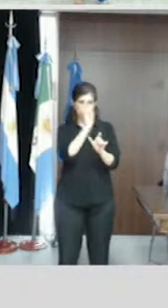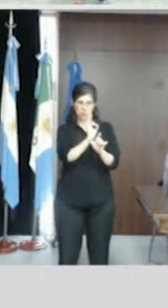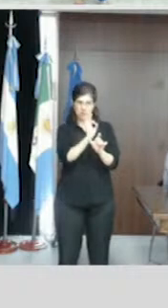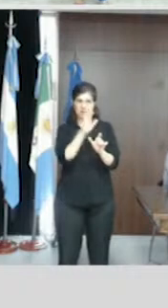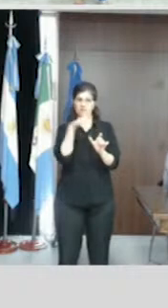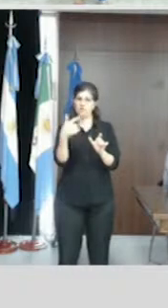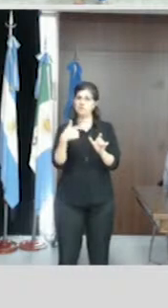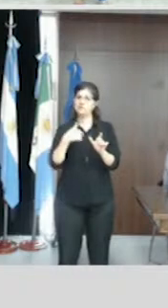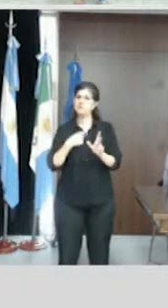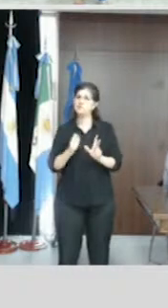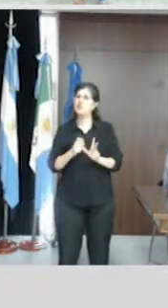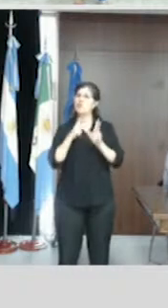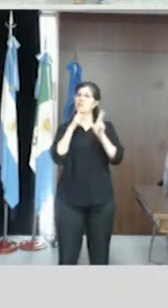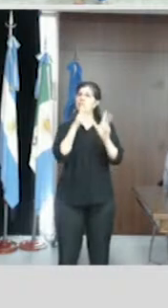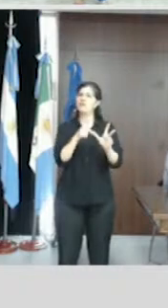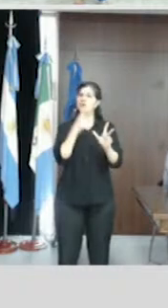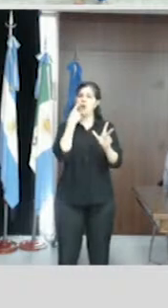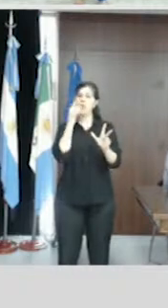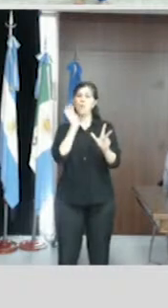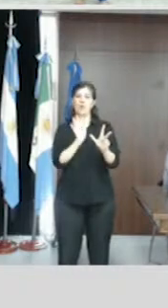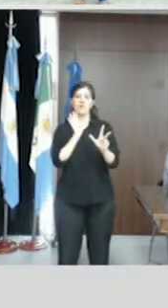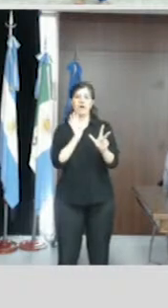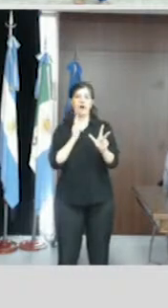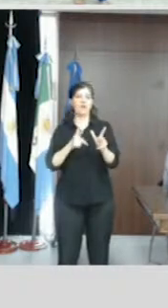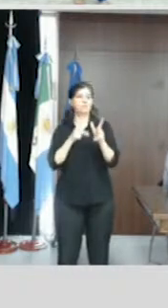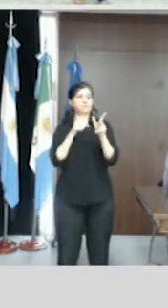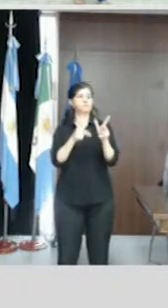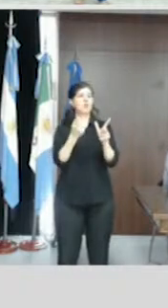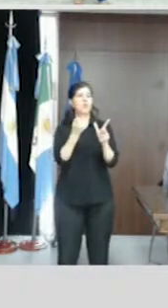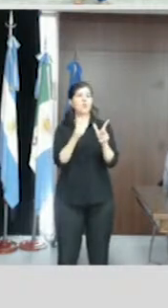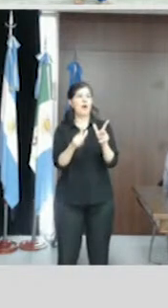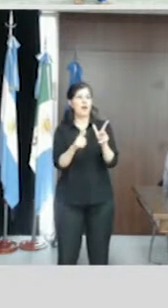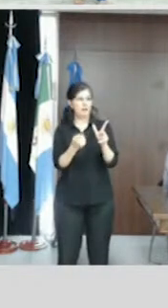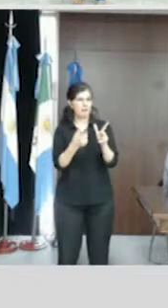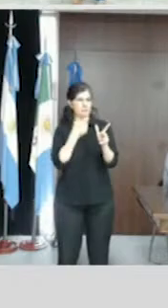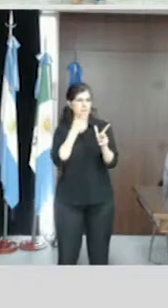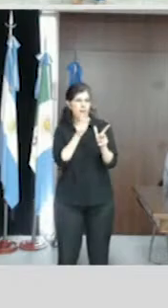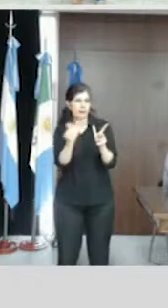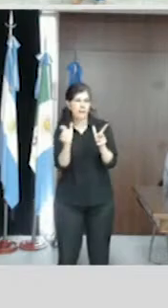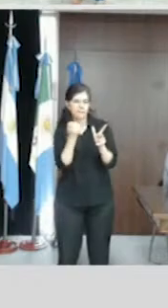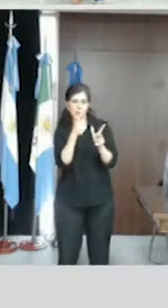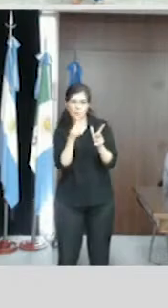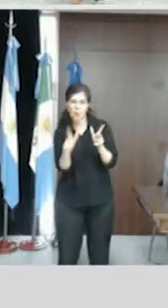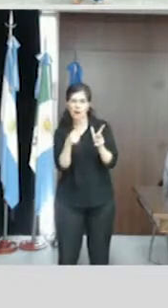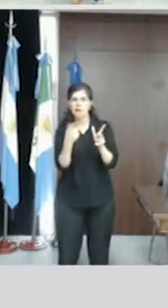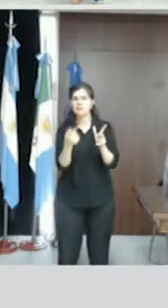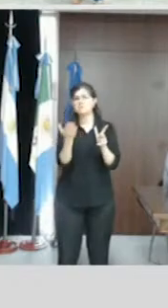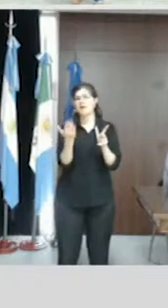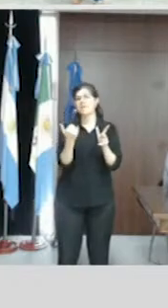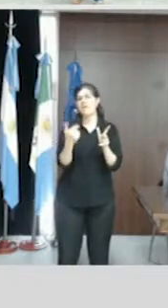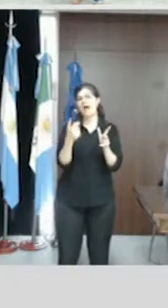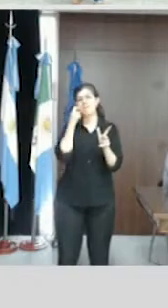cuando digo lo que digo. Y si digo viejo deme, estoy con una carga. Y si digo el viejo está